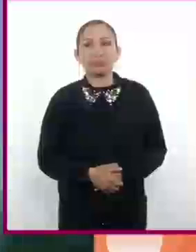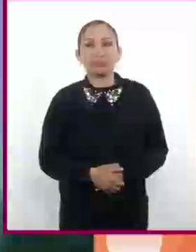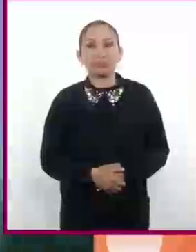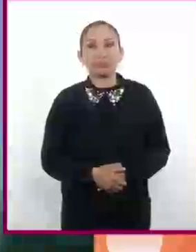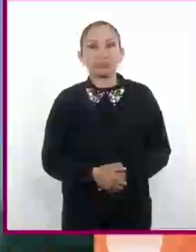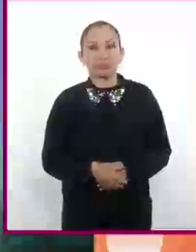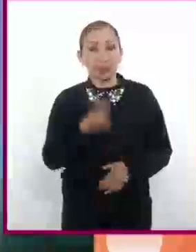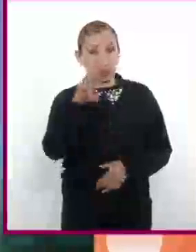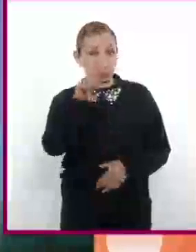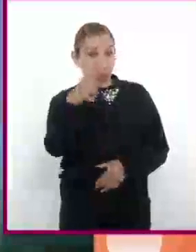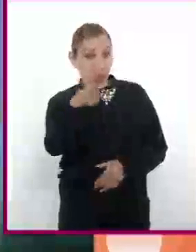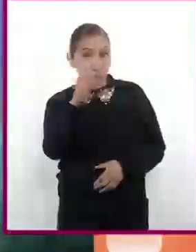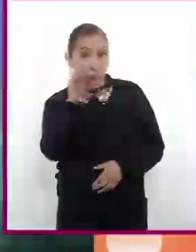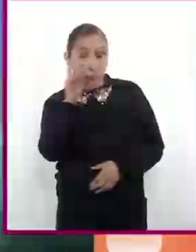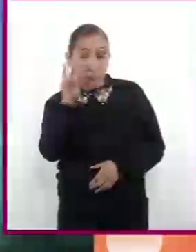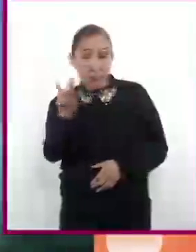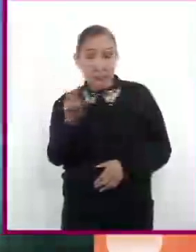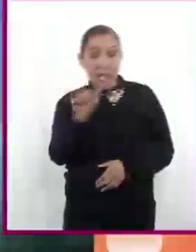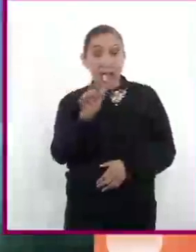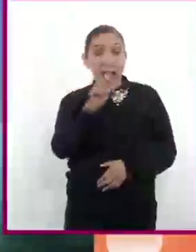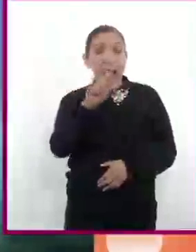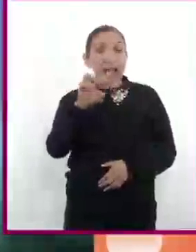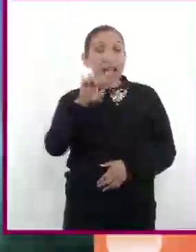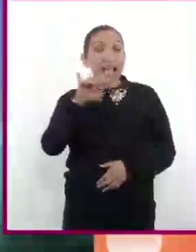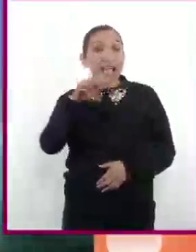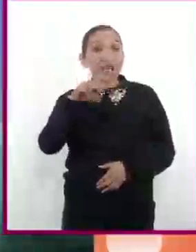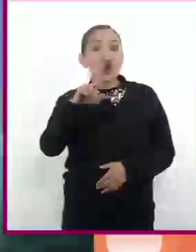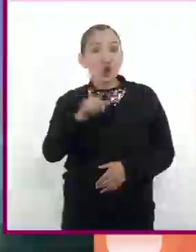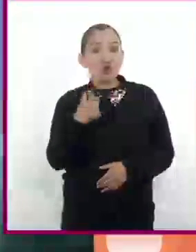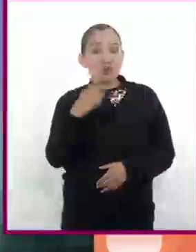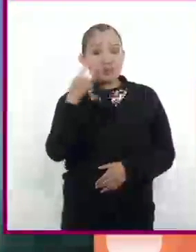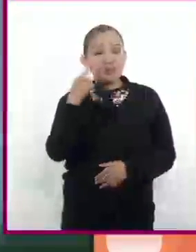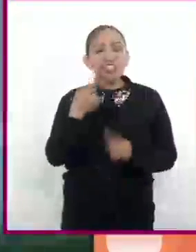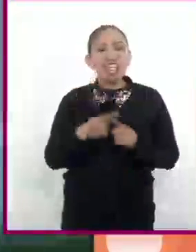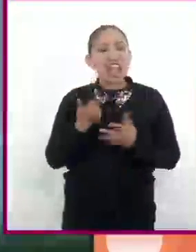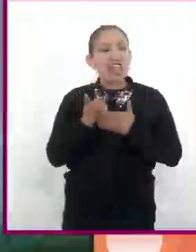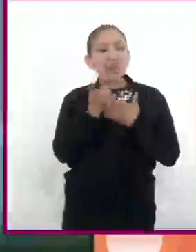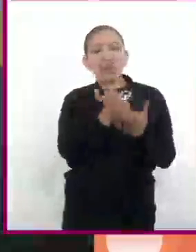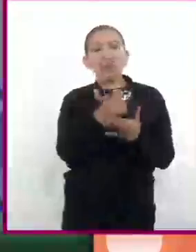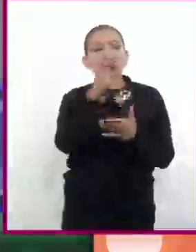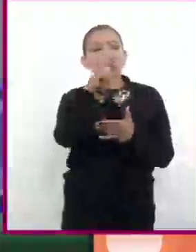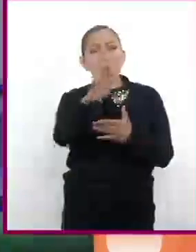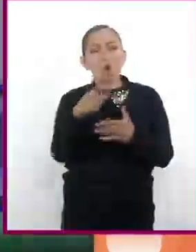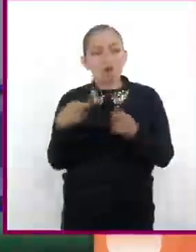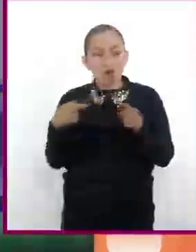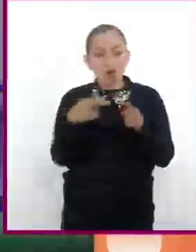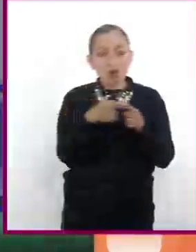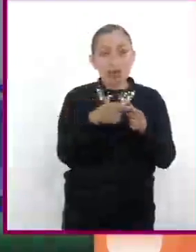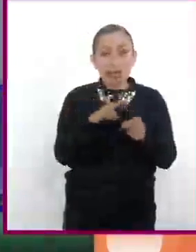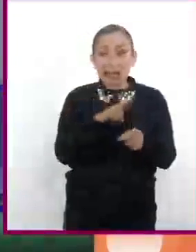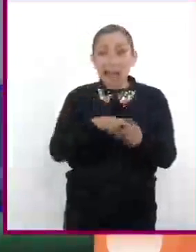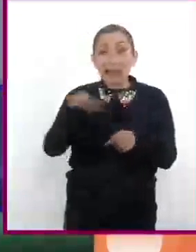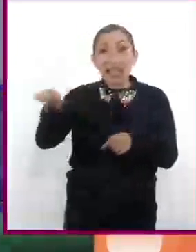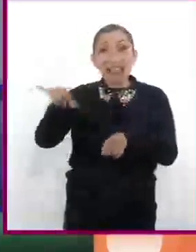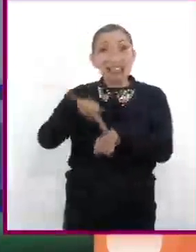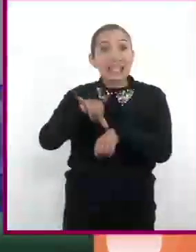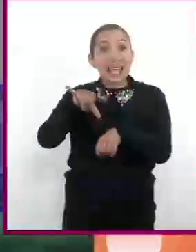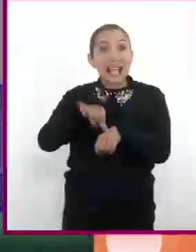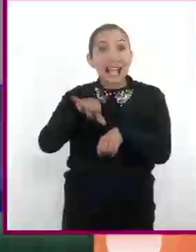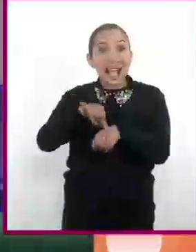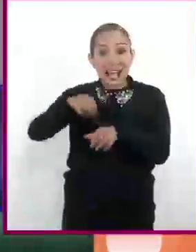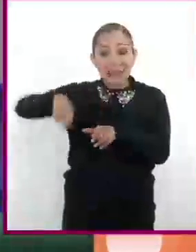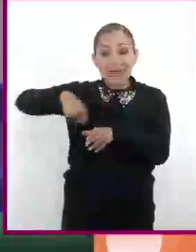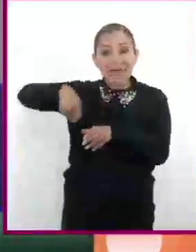Con base en sus observaciones, Arrhenius supuso que lo que permitía el paso de la corriente eléctrica en las pilas era la naturaleza de estas sustancias